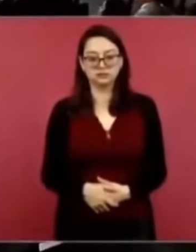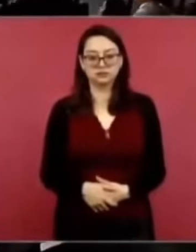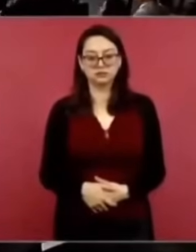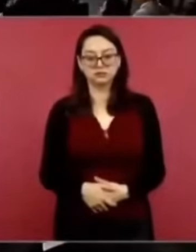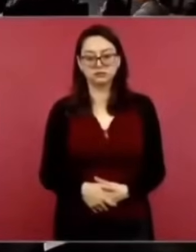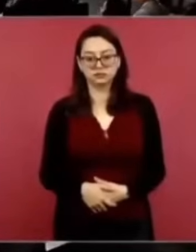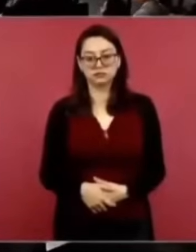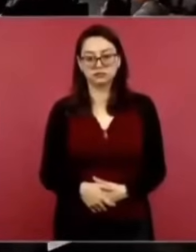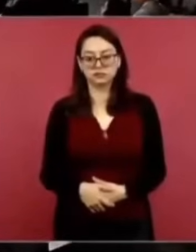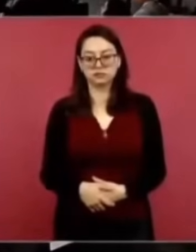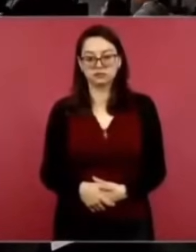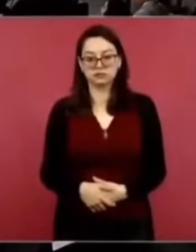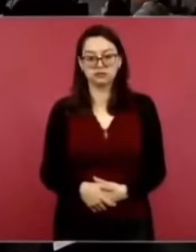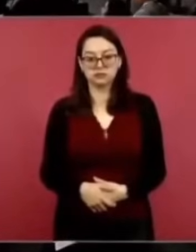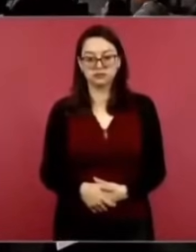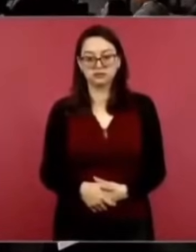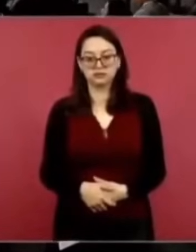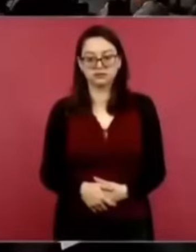Sí.